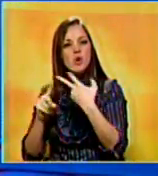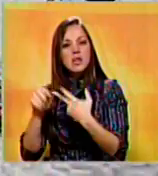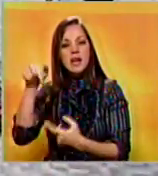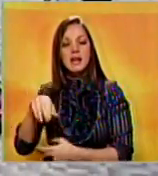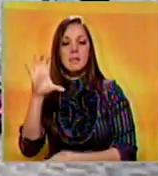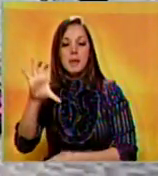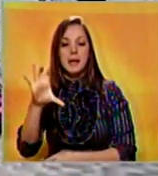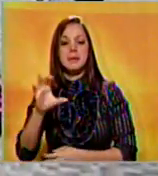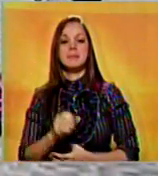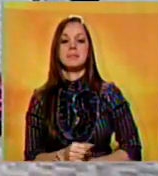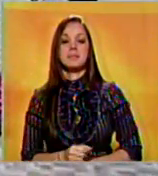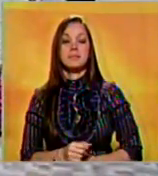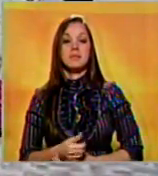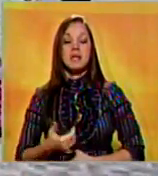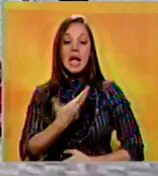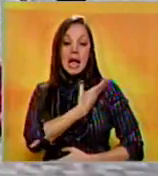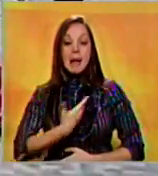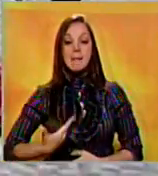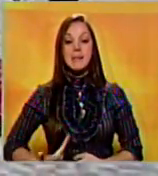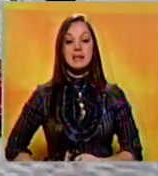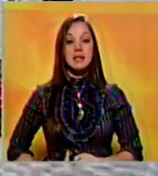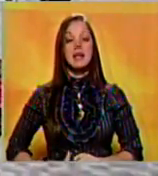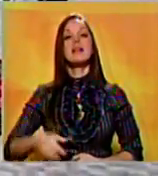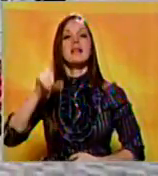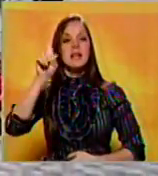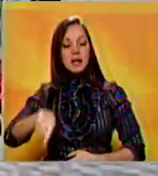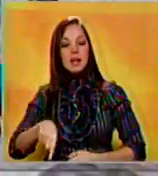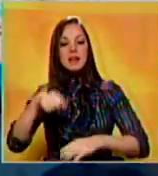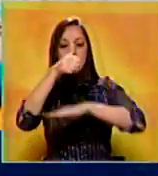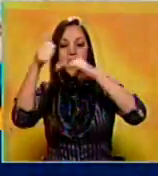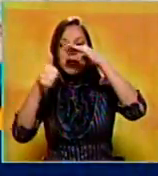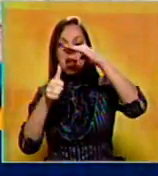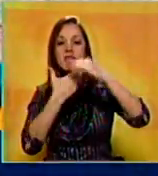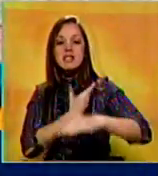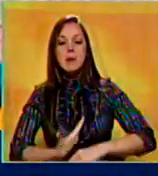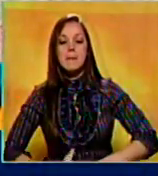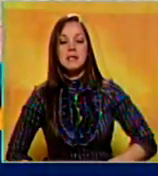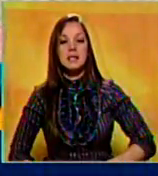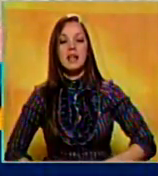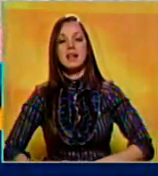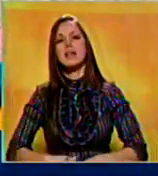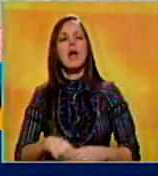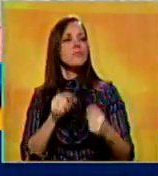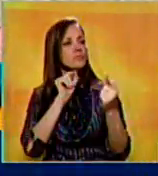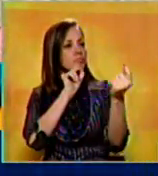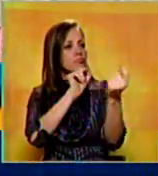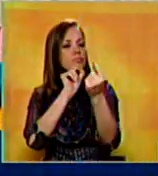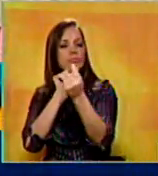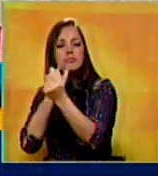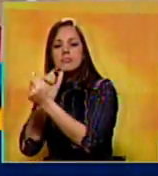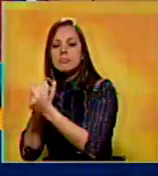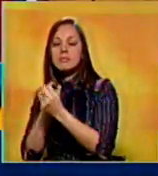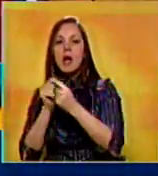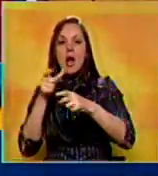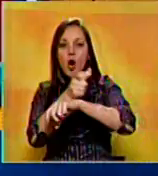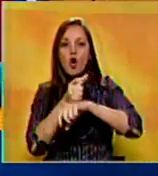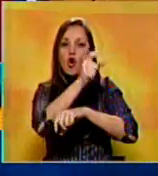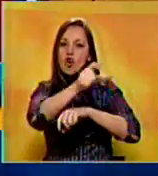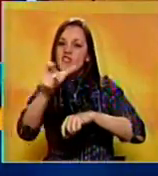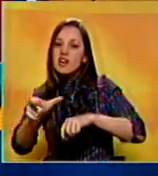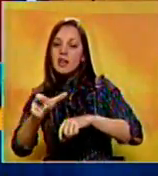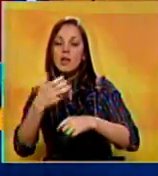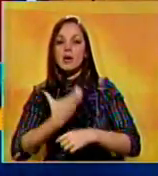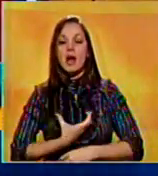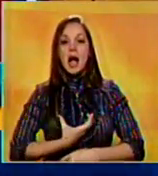información. El primer mandatario nacional y el vicepresidente del área económica, Rafael Ramírez, discutieron con los gobernadores, alcaldes y ministros